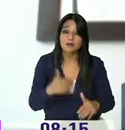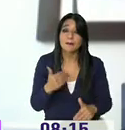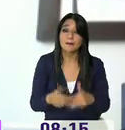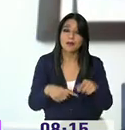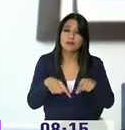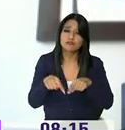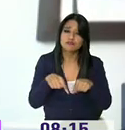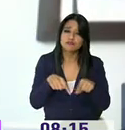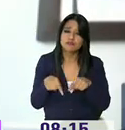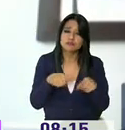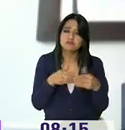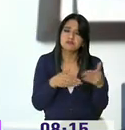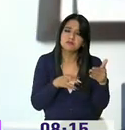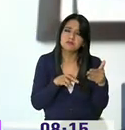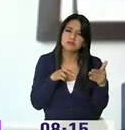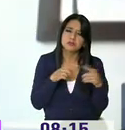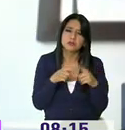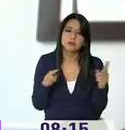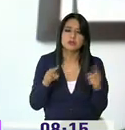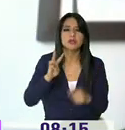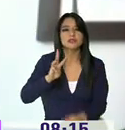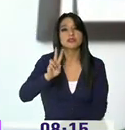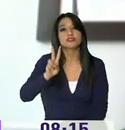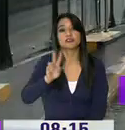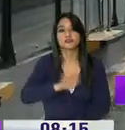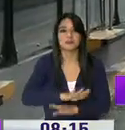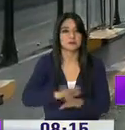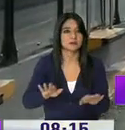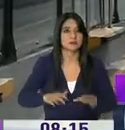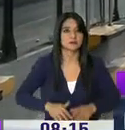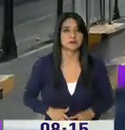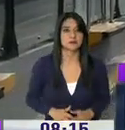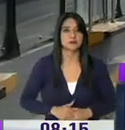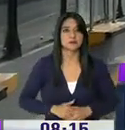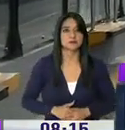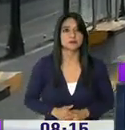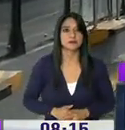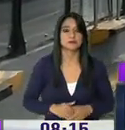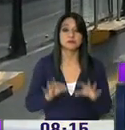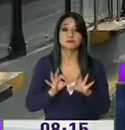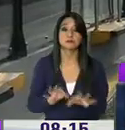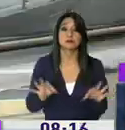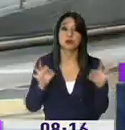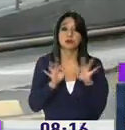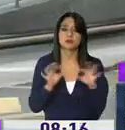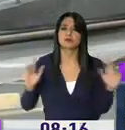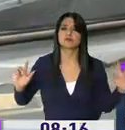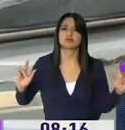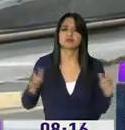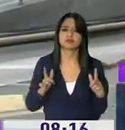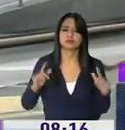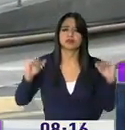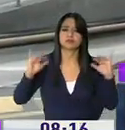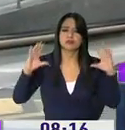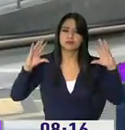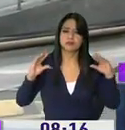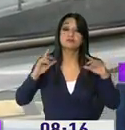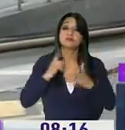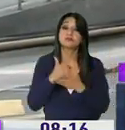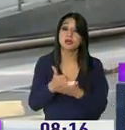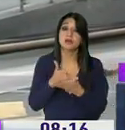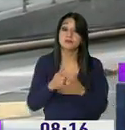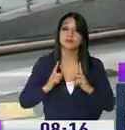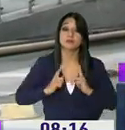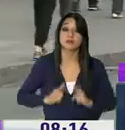vehículos que tienen salvoconducto, alcanza 62 decibeles. Por ejemplo. La importancia de esta disminución radica en beneficios a la